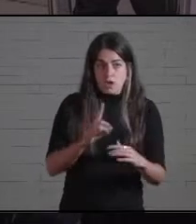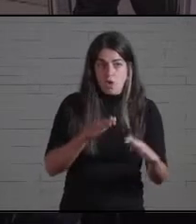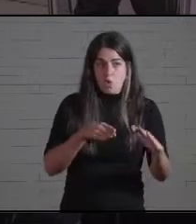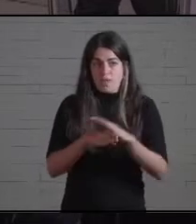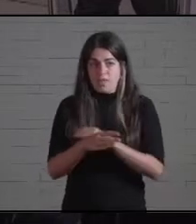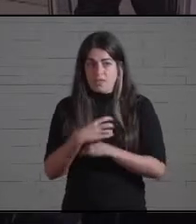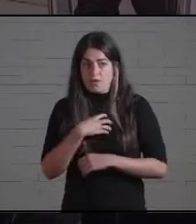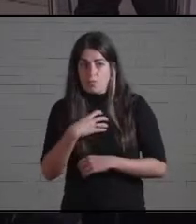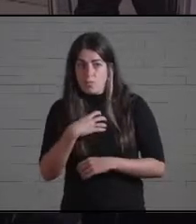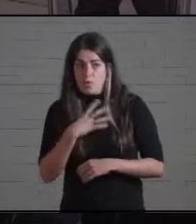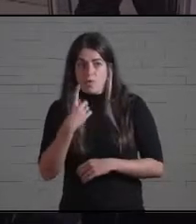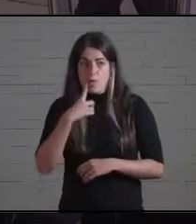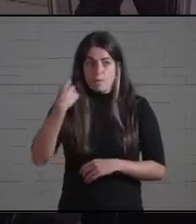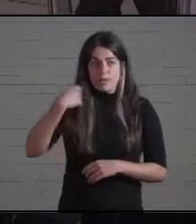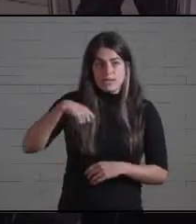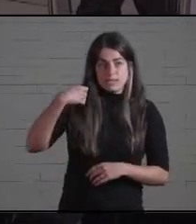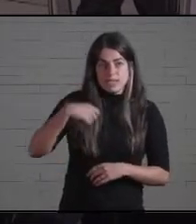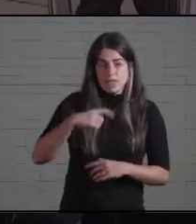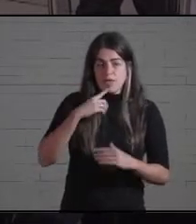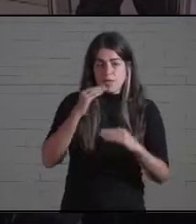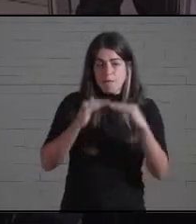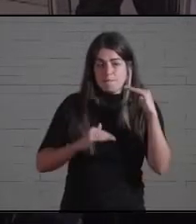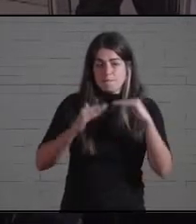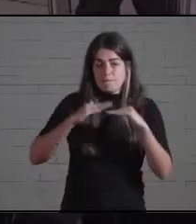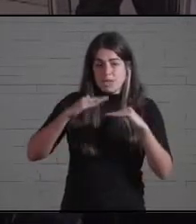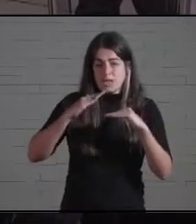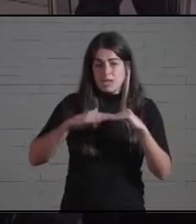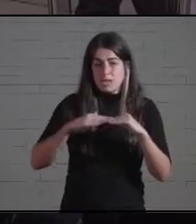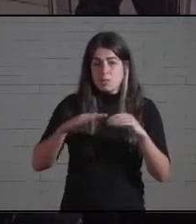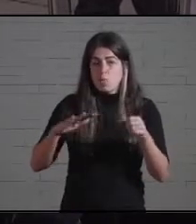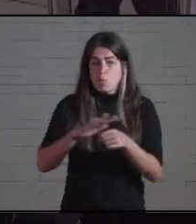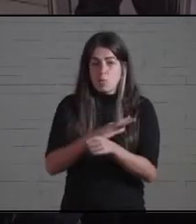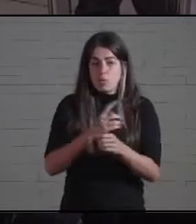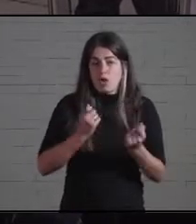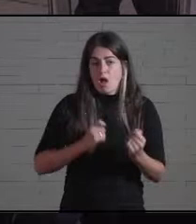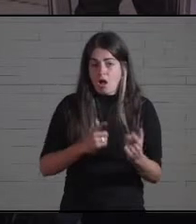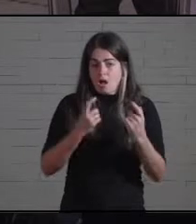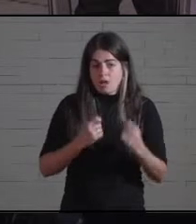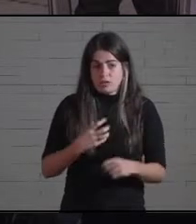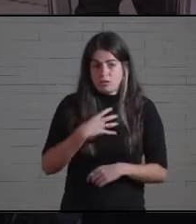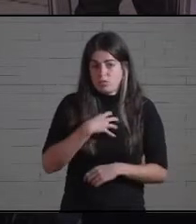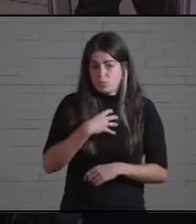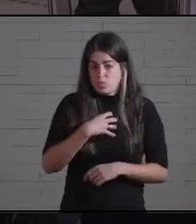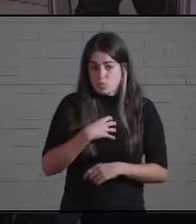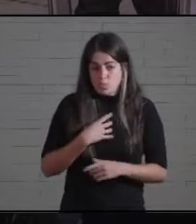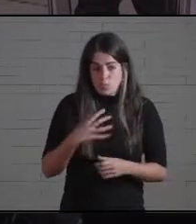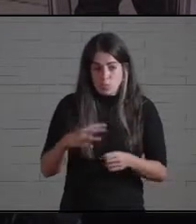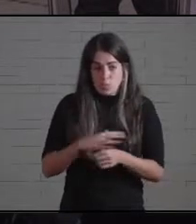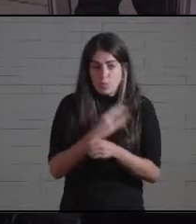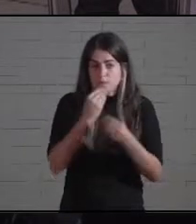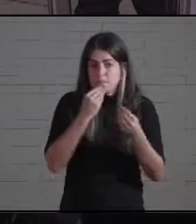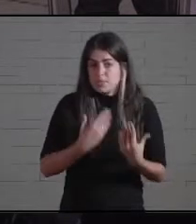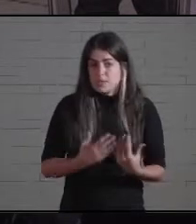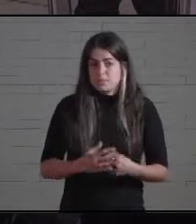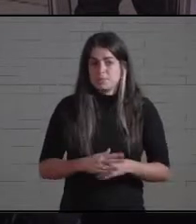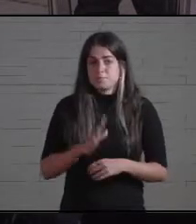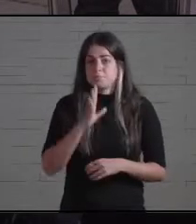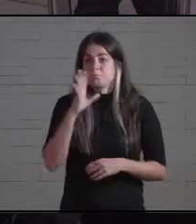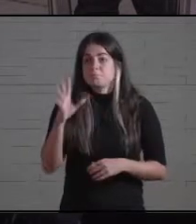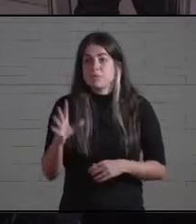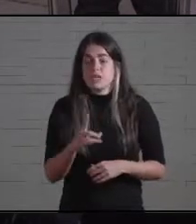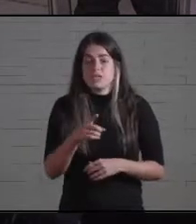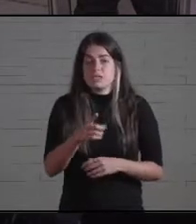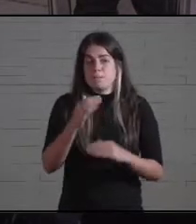la prestación es muy baja y no llegan a cubrir los gastos, aunque parece que son menos que,